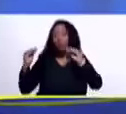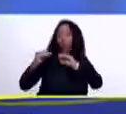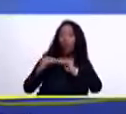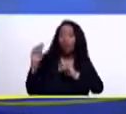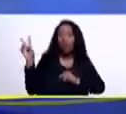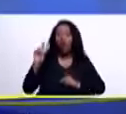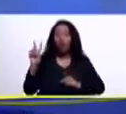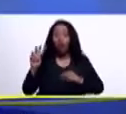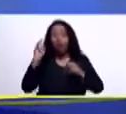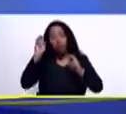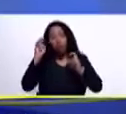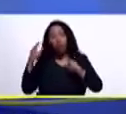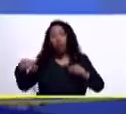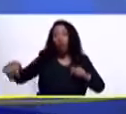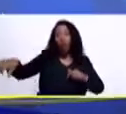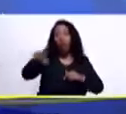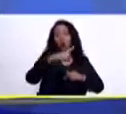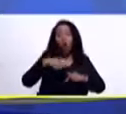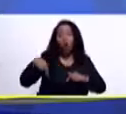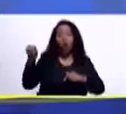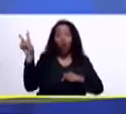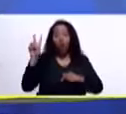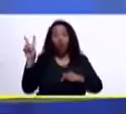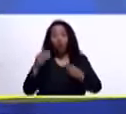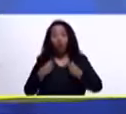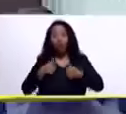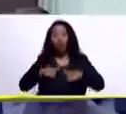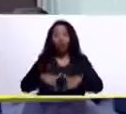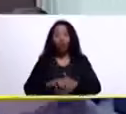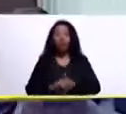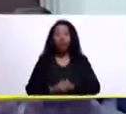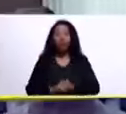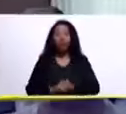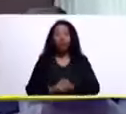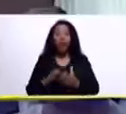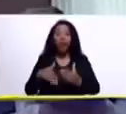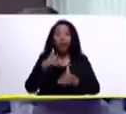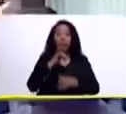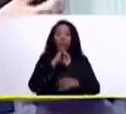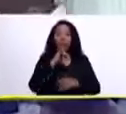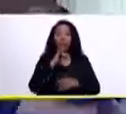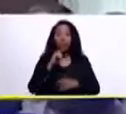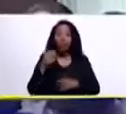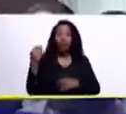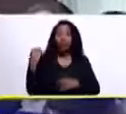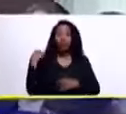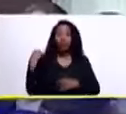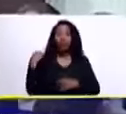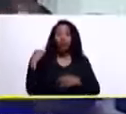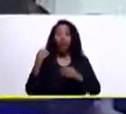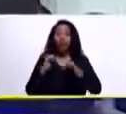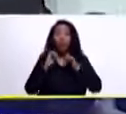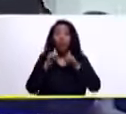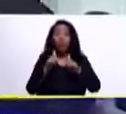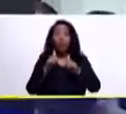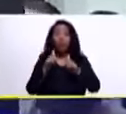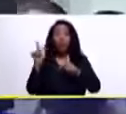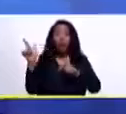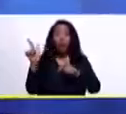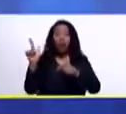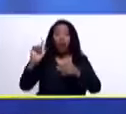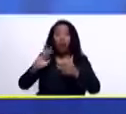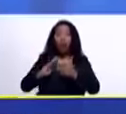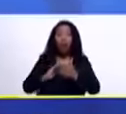nos reúne a todos. Y luego recibir la maravillosa noticia de que empezaron a levantarse esas sanciones,